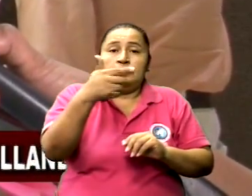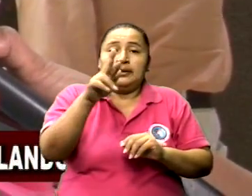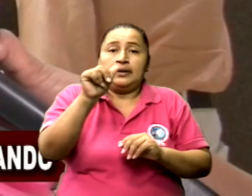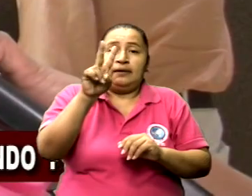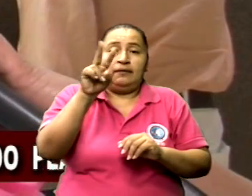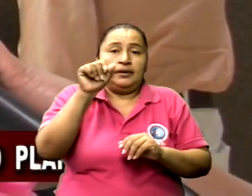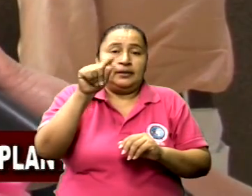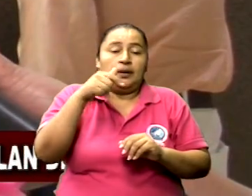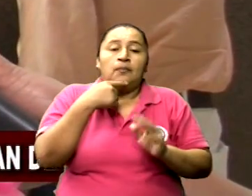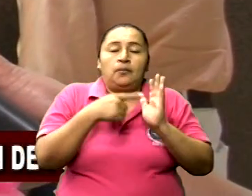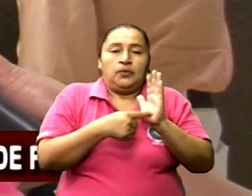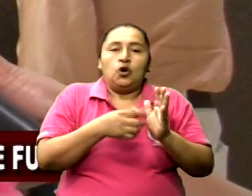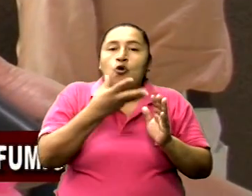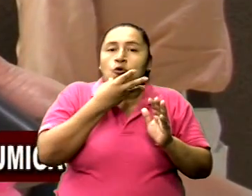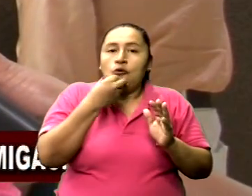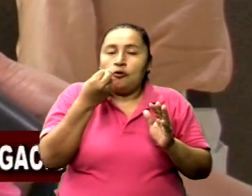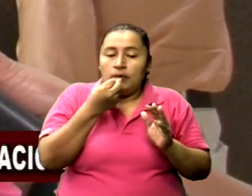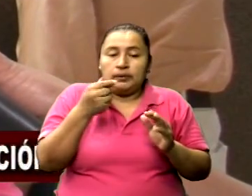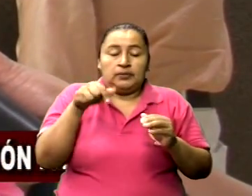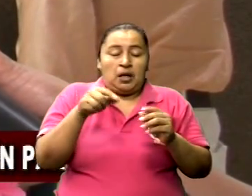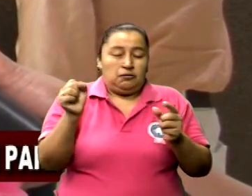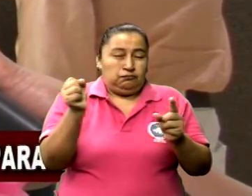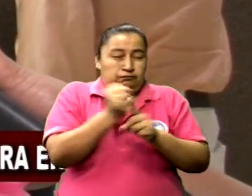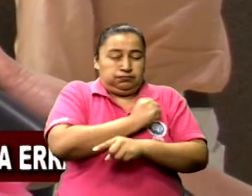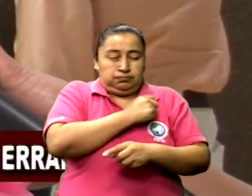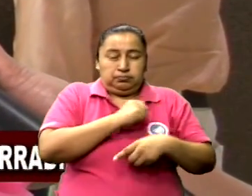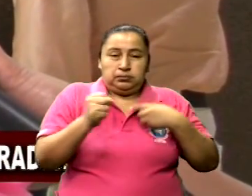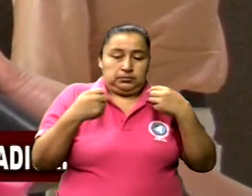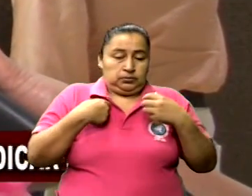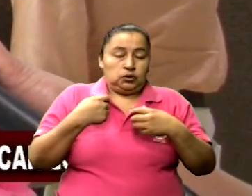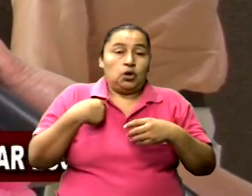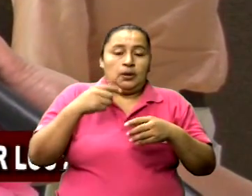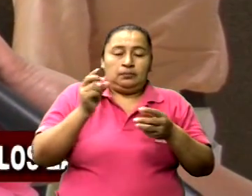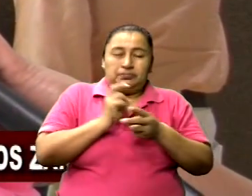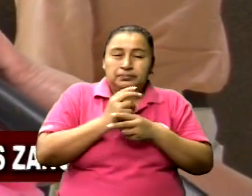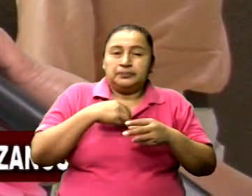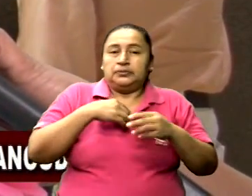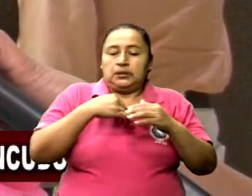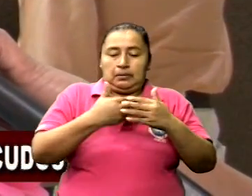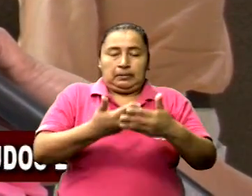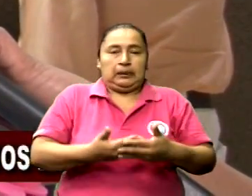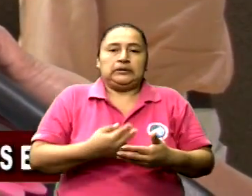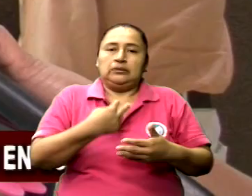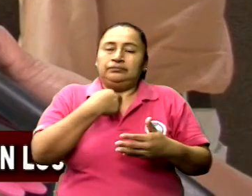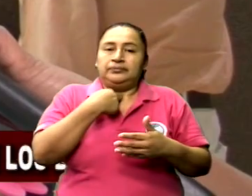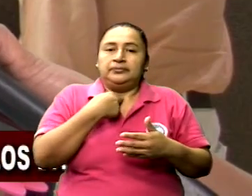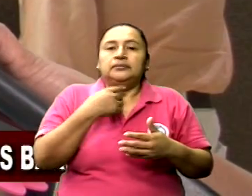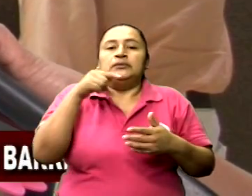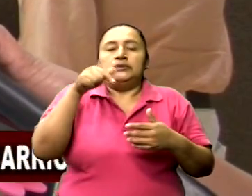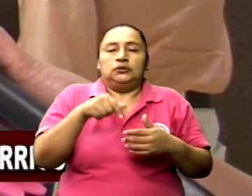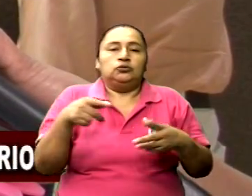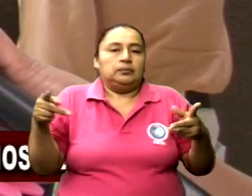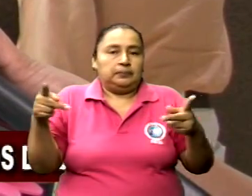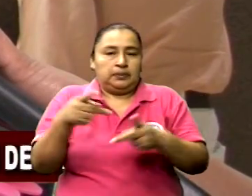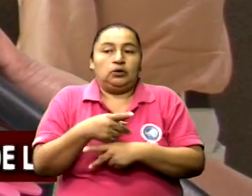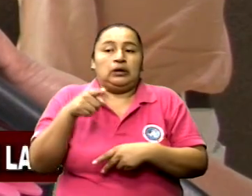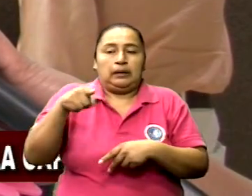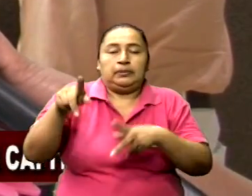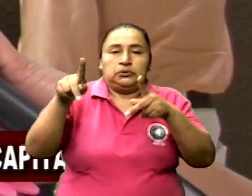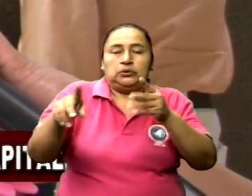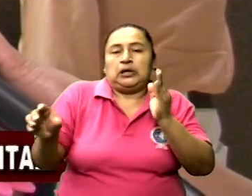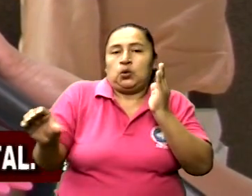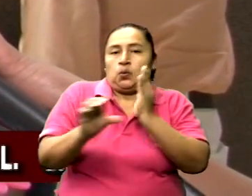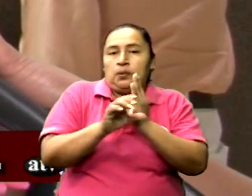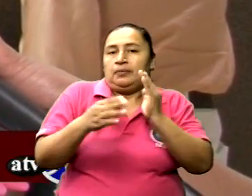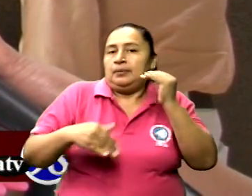cuando una adolescente, producto de una violencia sexual, queda embarazada. Hemos considerado como una circunstancia agravante cuando el